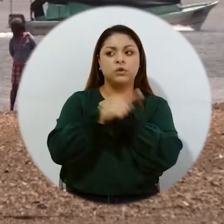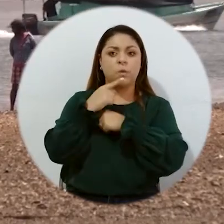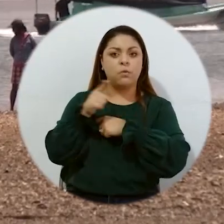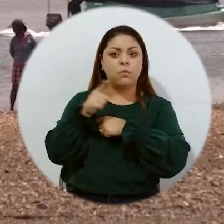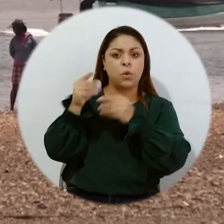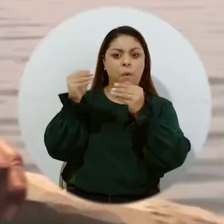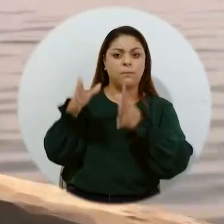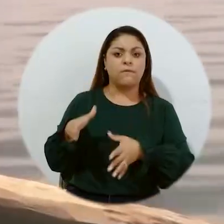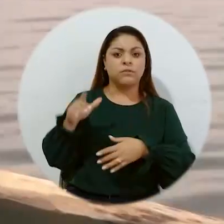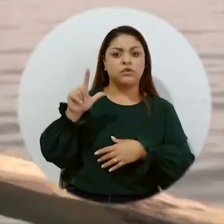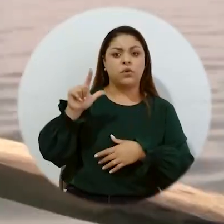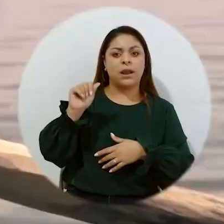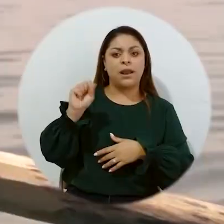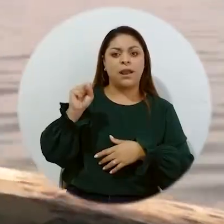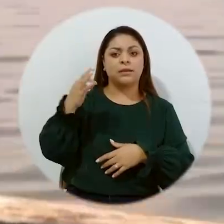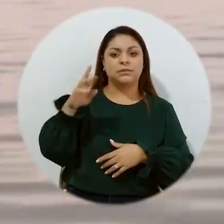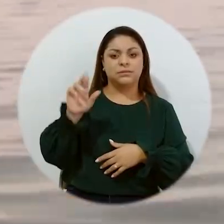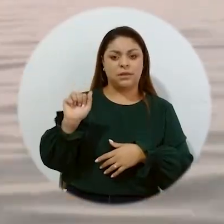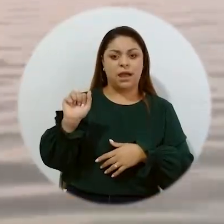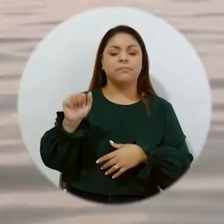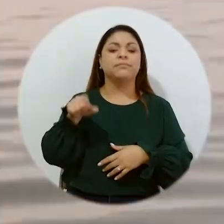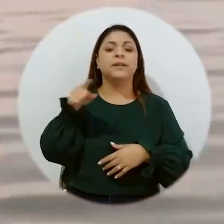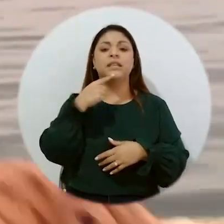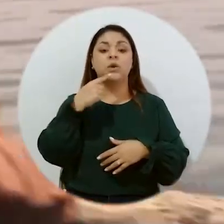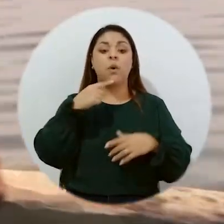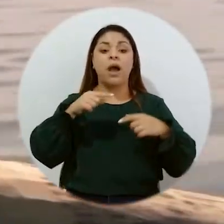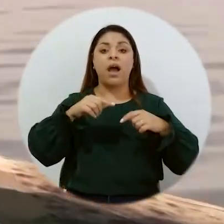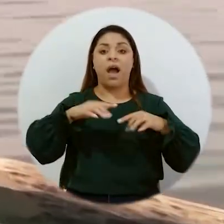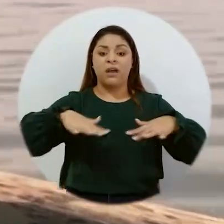mencionaba el profesor Lastra en su intervención,